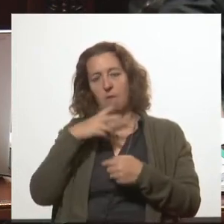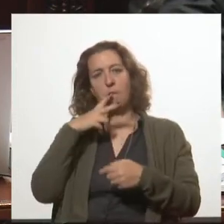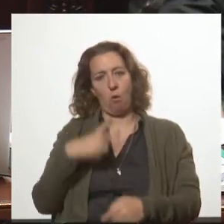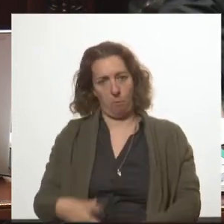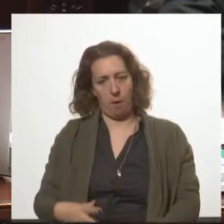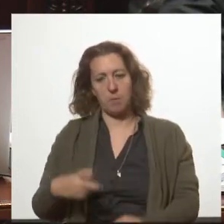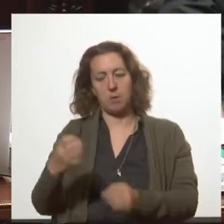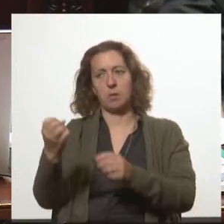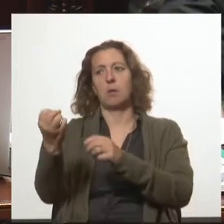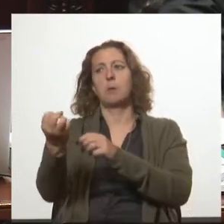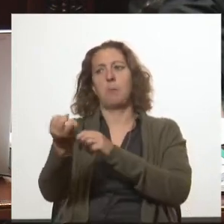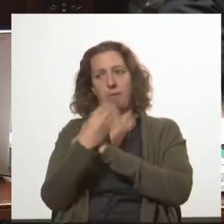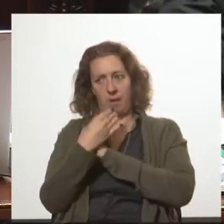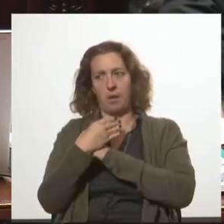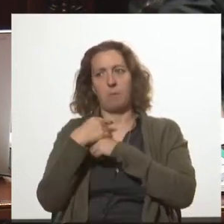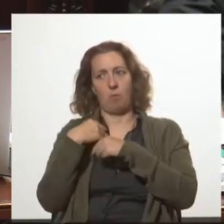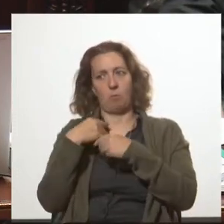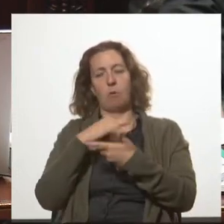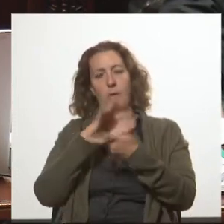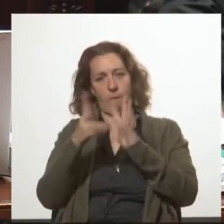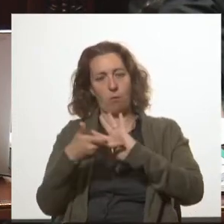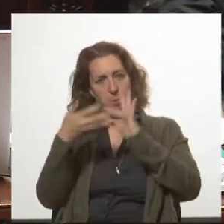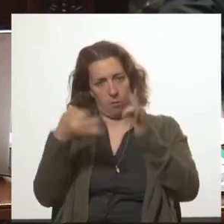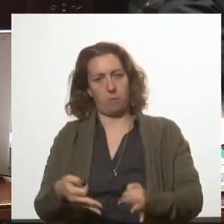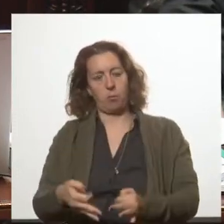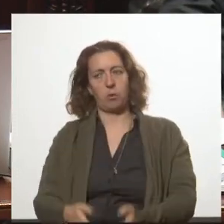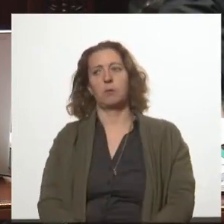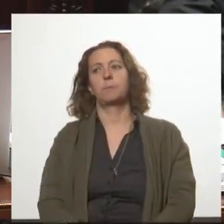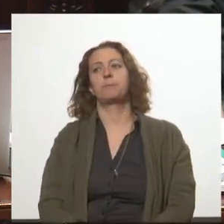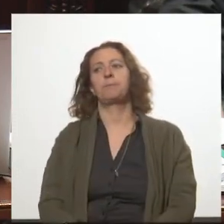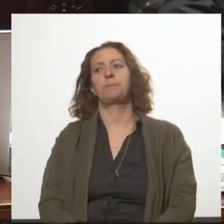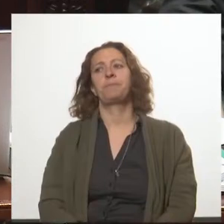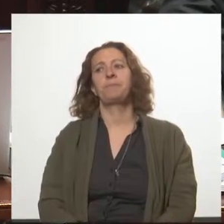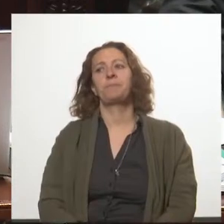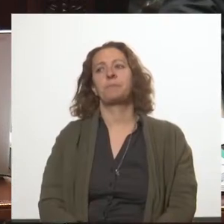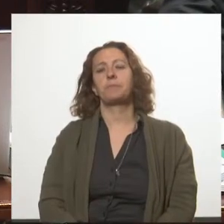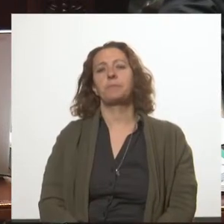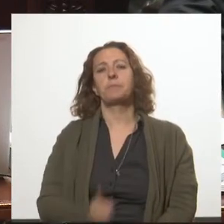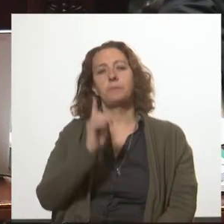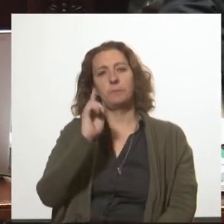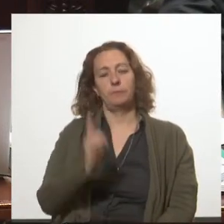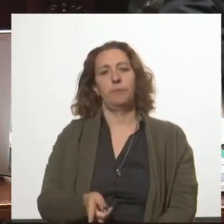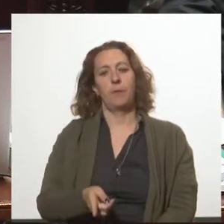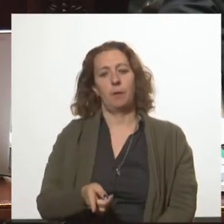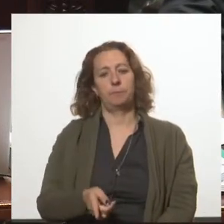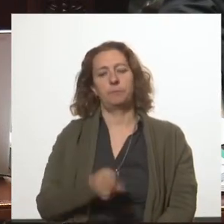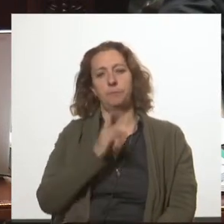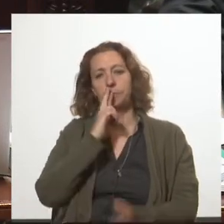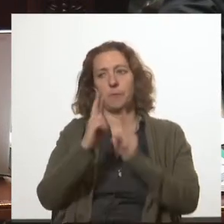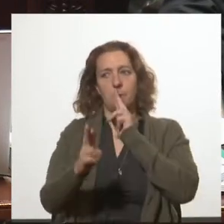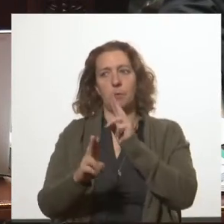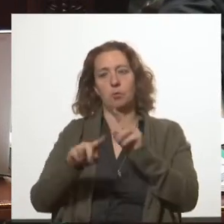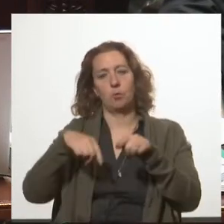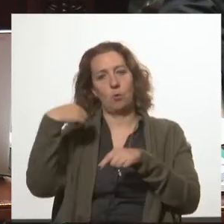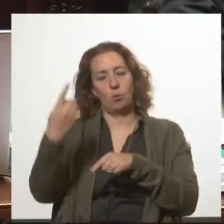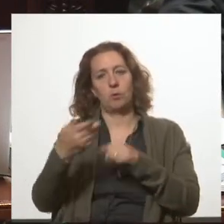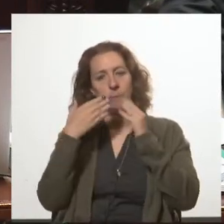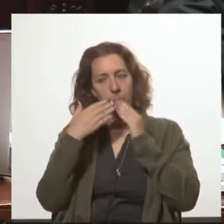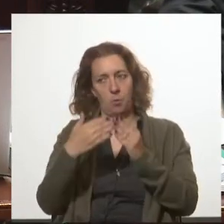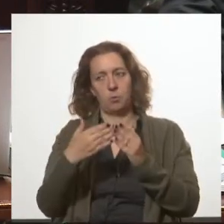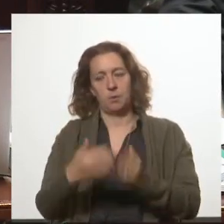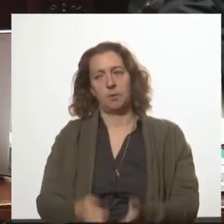a través de los canales correspondientes y pasó a contestar otra de las preguntas